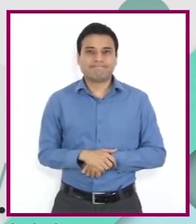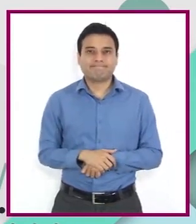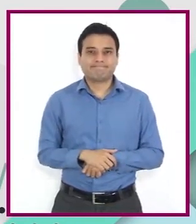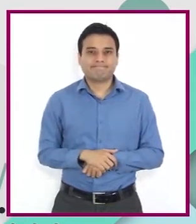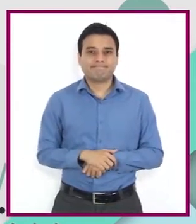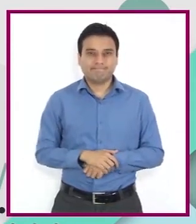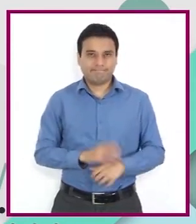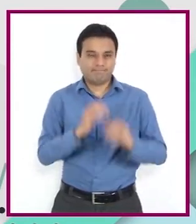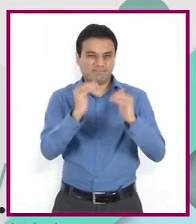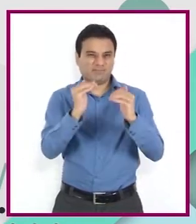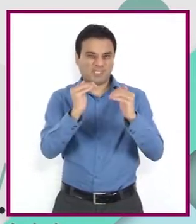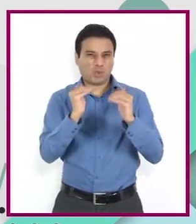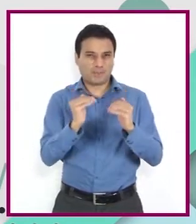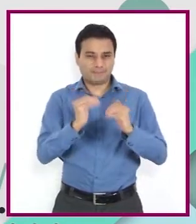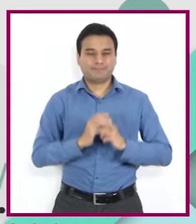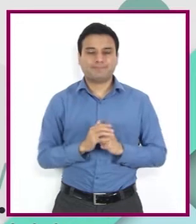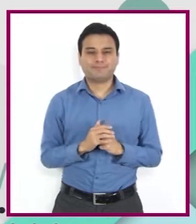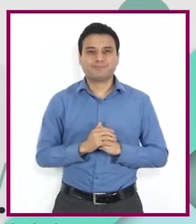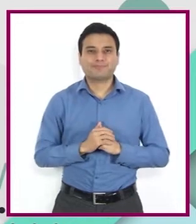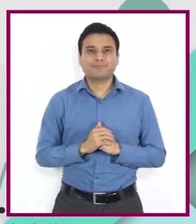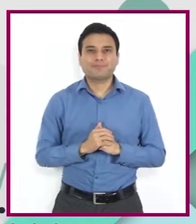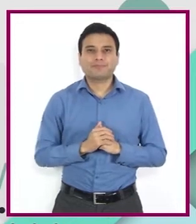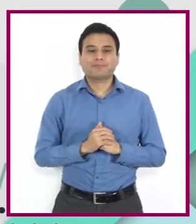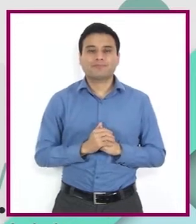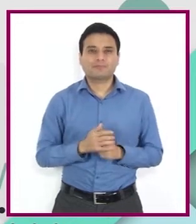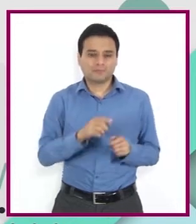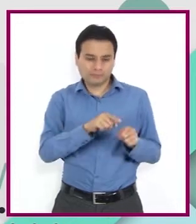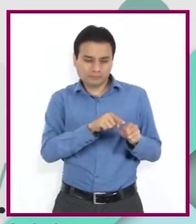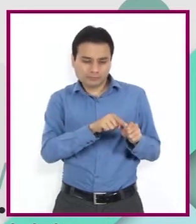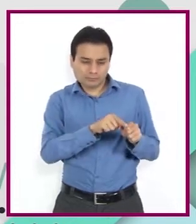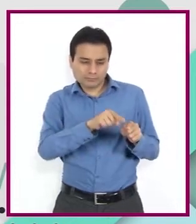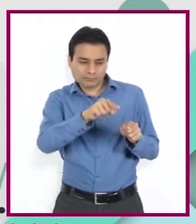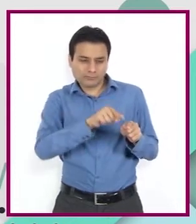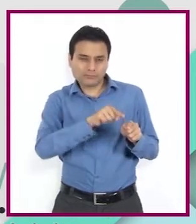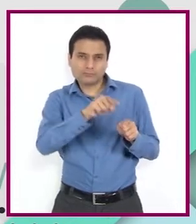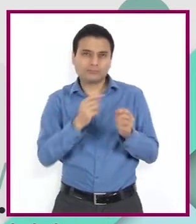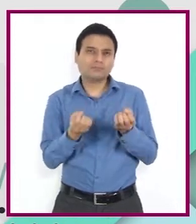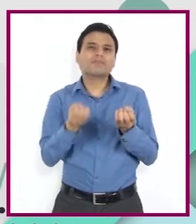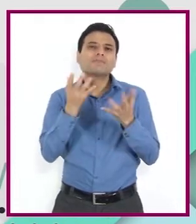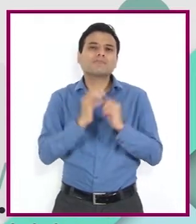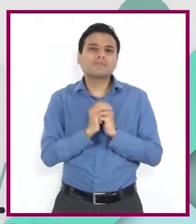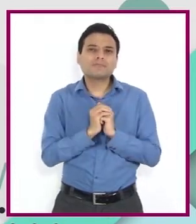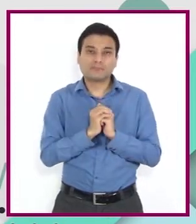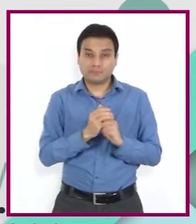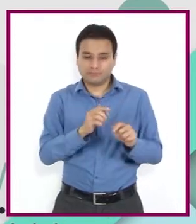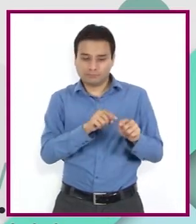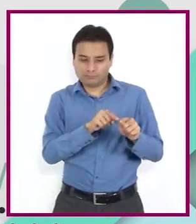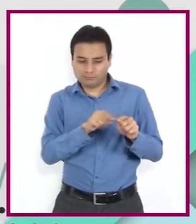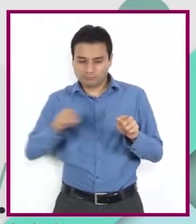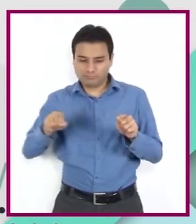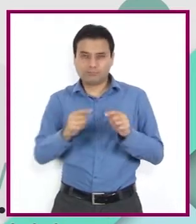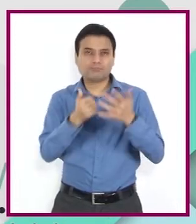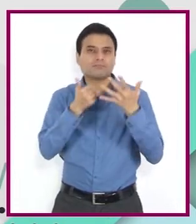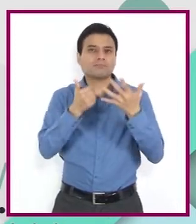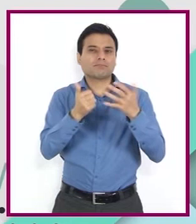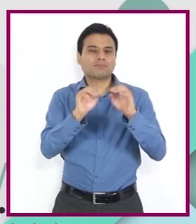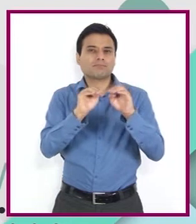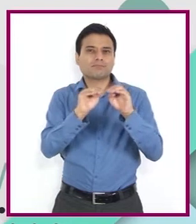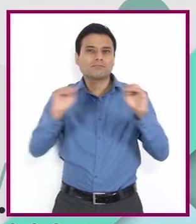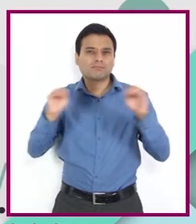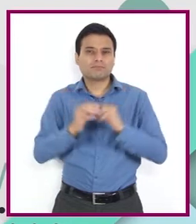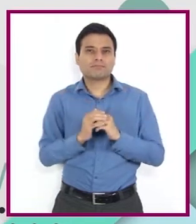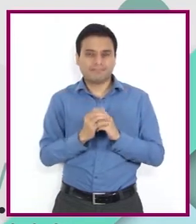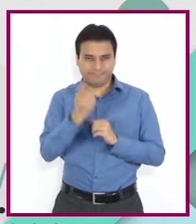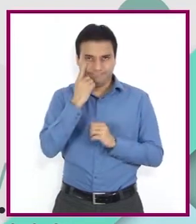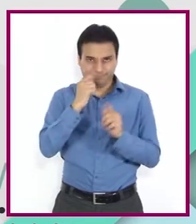Ahora, para calcular la medida del ancho del jardín, cuando la medida del largo del jardín es de 6 metros, debemos